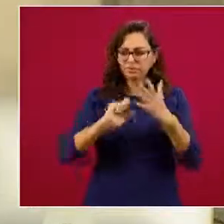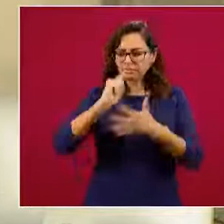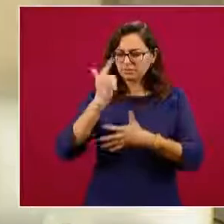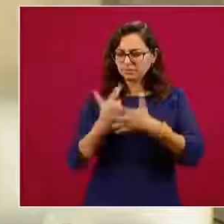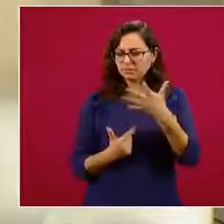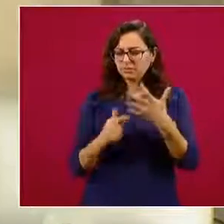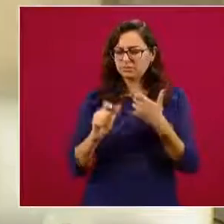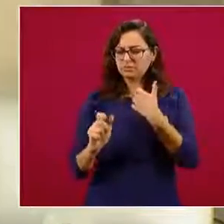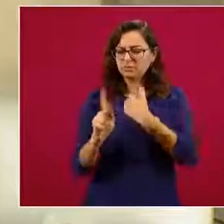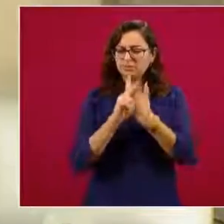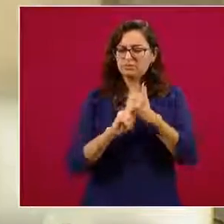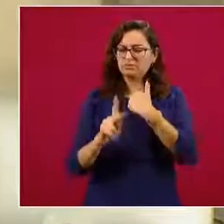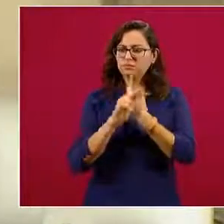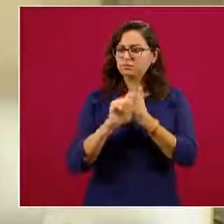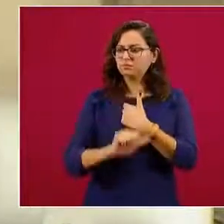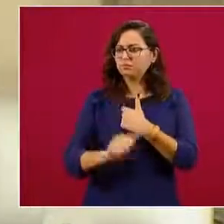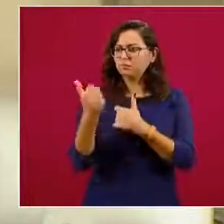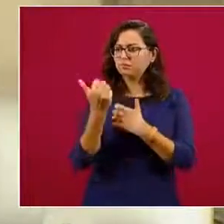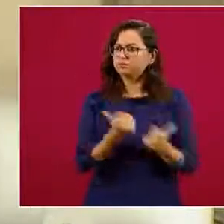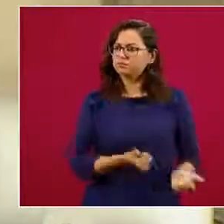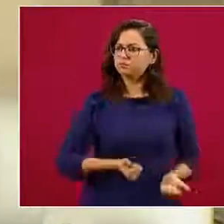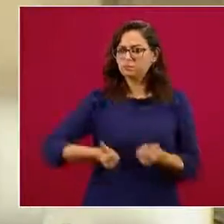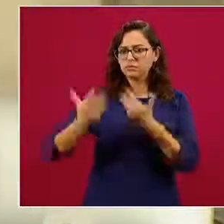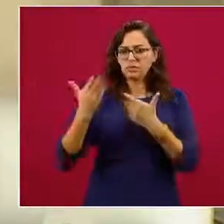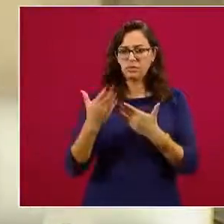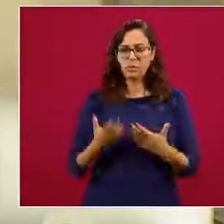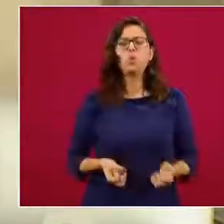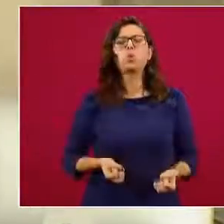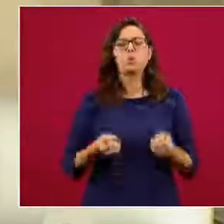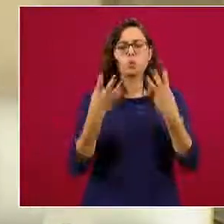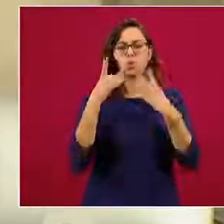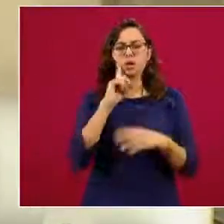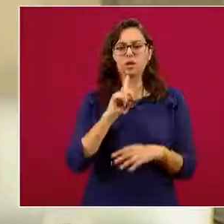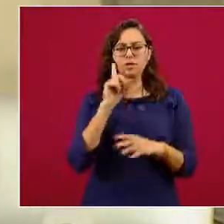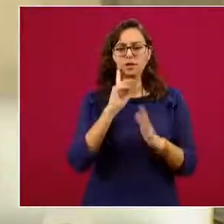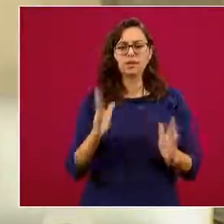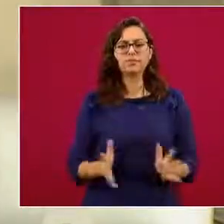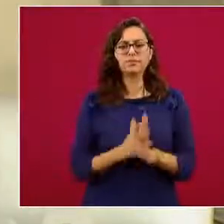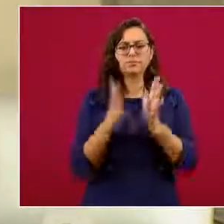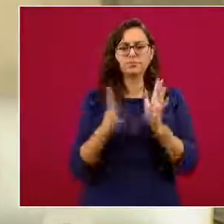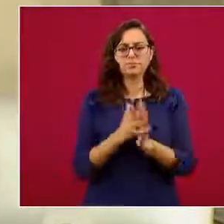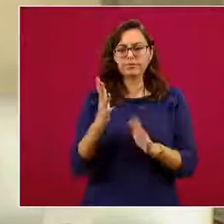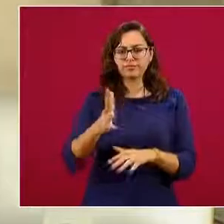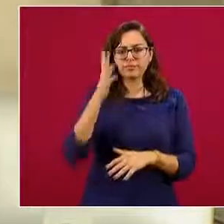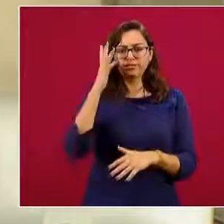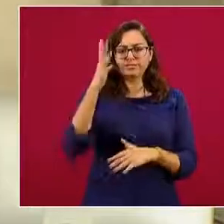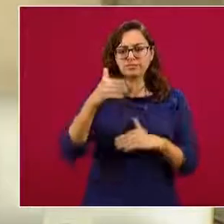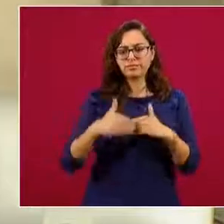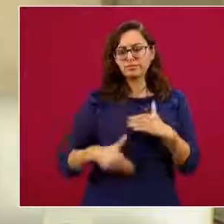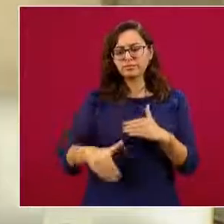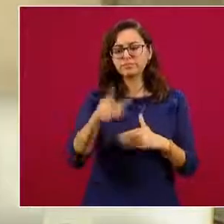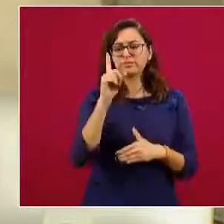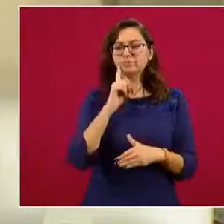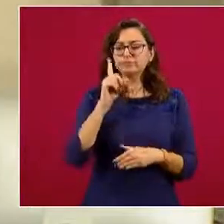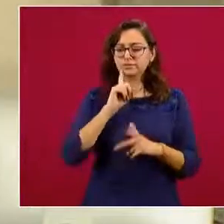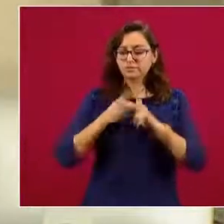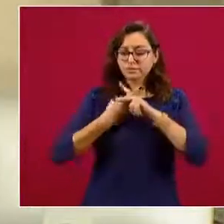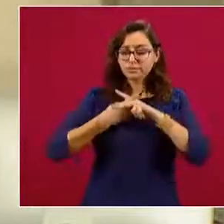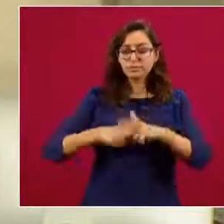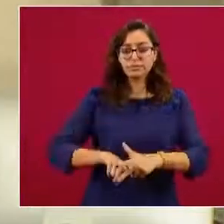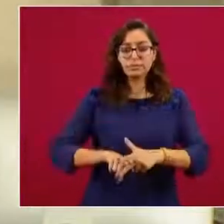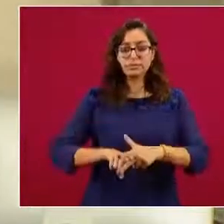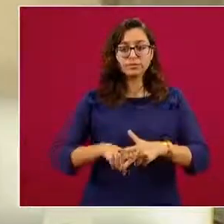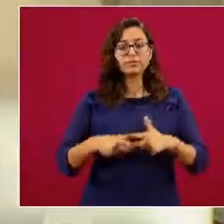¿qué números tenemos ahí y cuál puede ser la expectativa de estas mujeres que van a iniciar ahorita